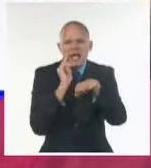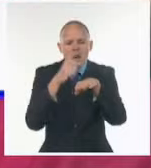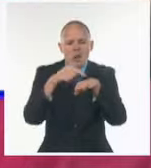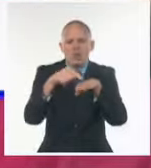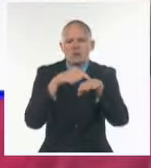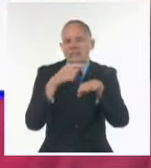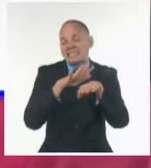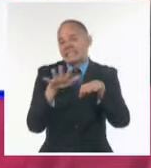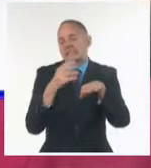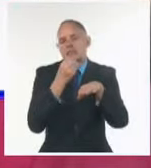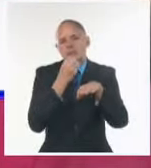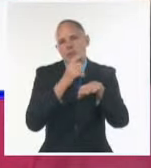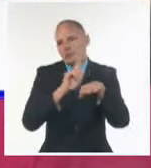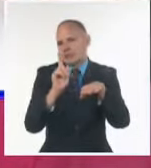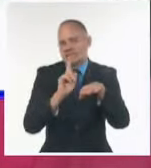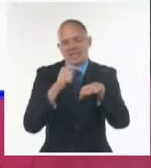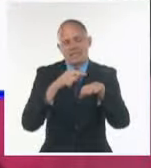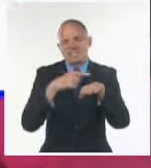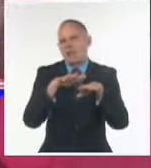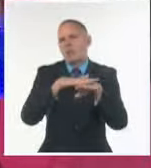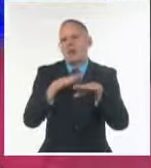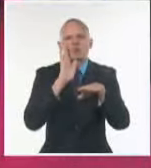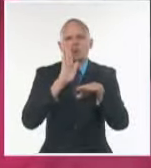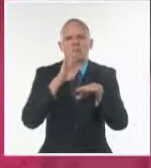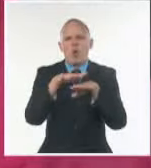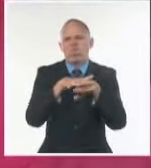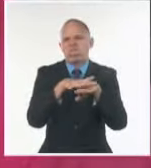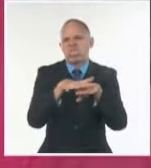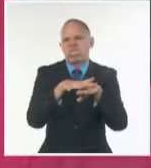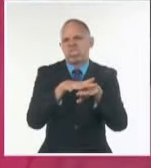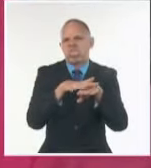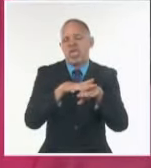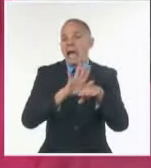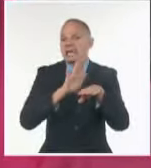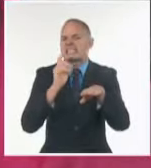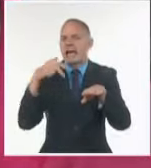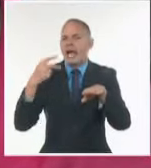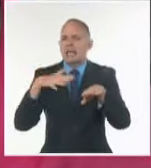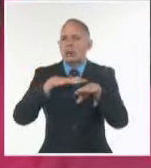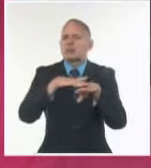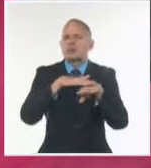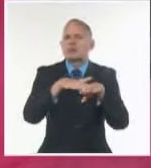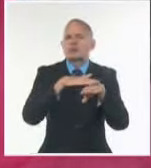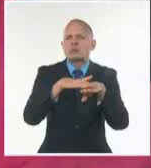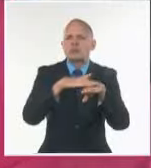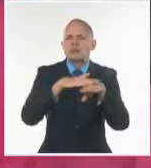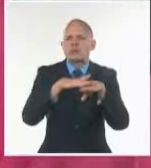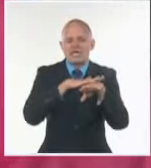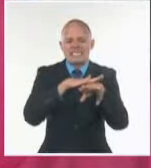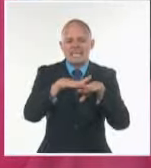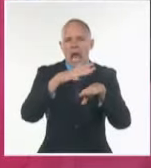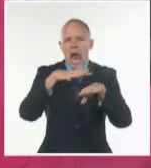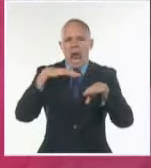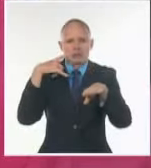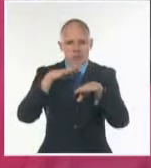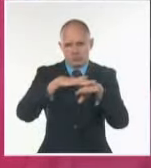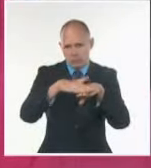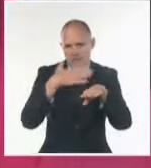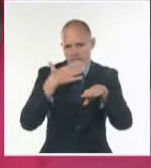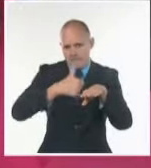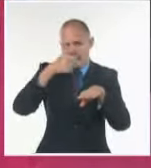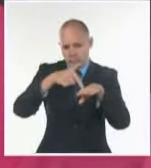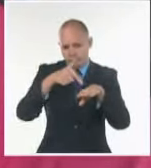las incrustaciones que había por la suciedad, se le hizo una limpieza general a la caldera y ya quedó en